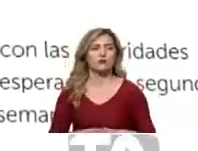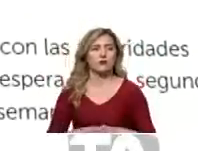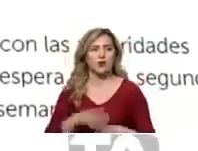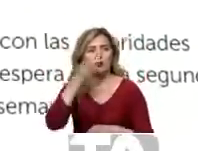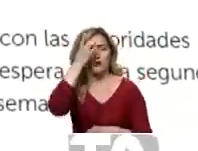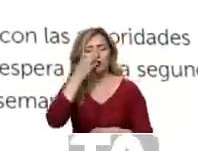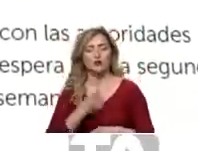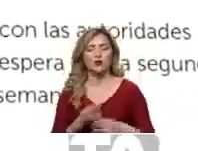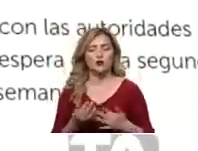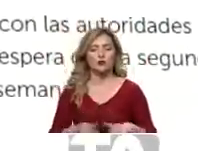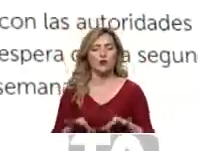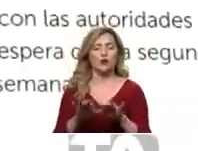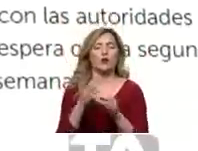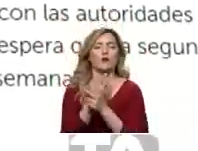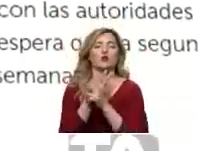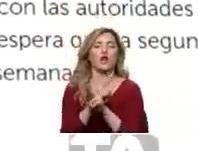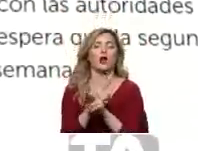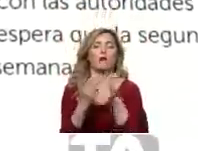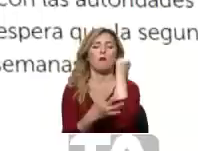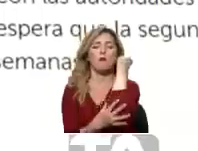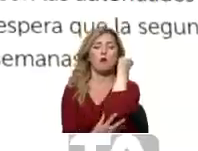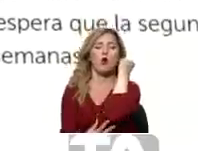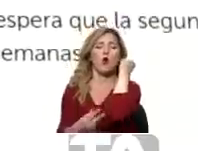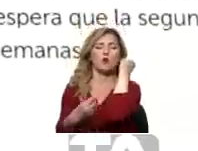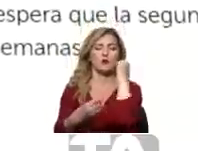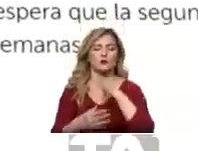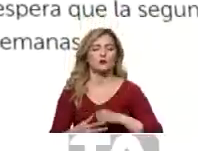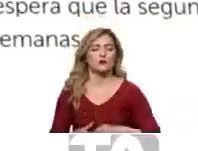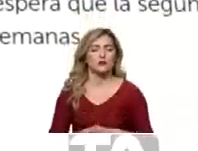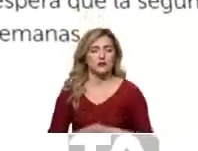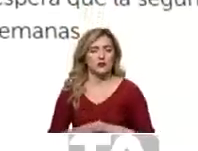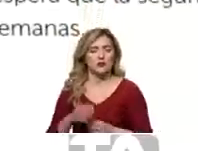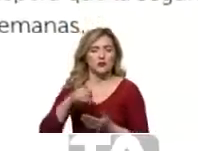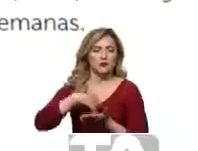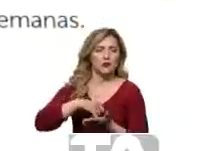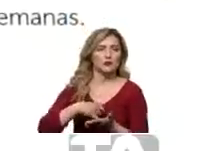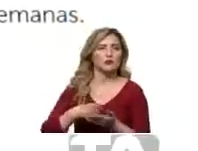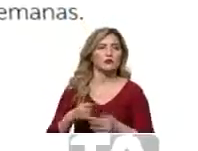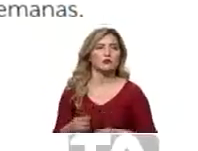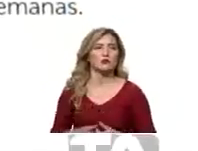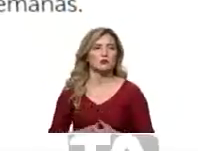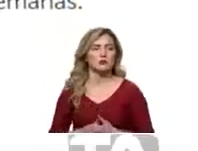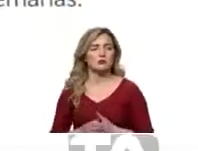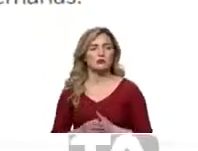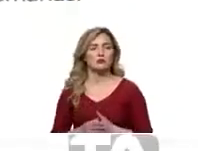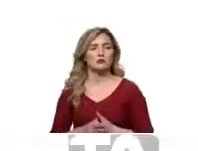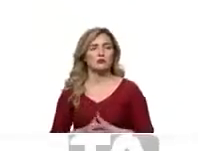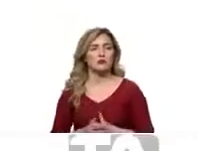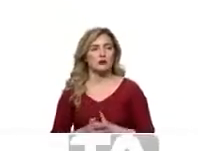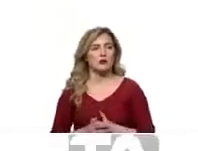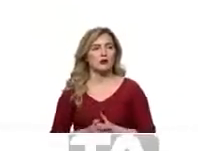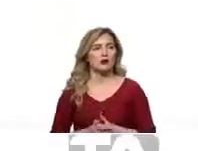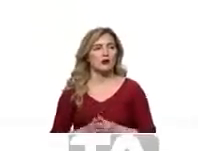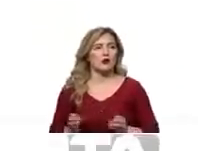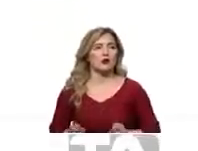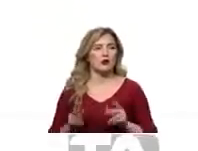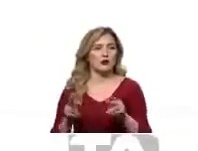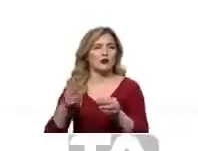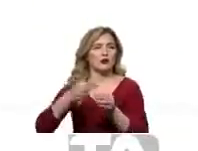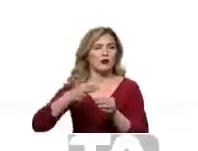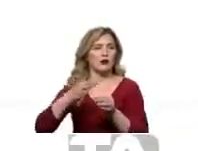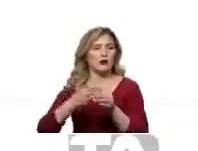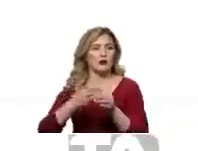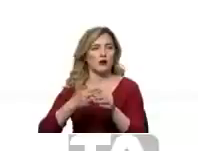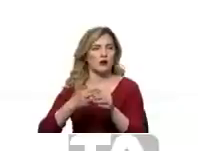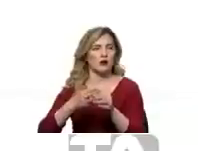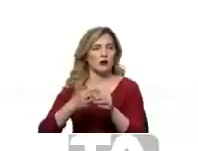decisiones importantes para proteger a los pobres y más vulnerables, dice el FMI, así como para generar empleo en una economía más